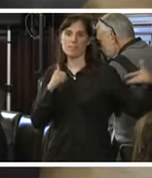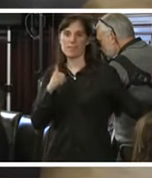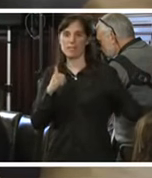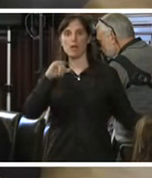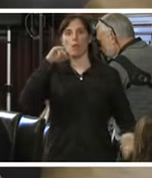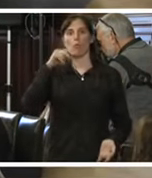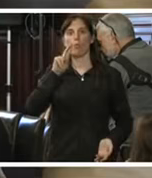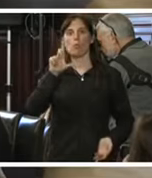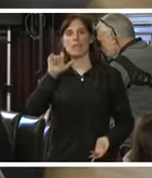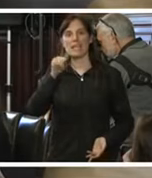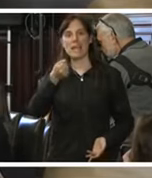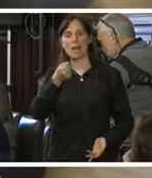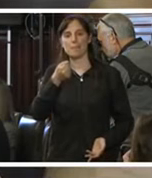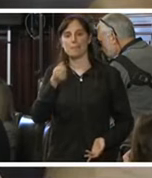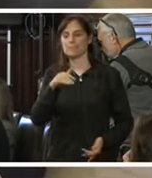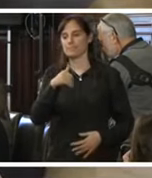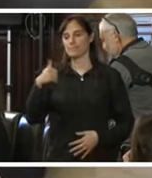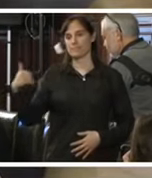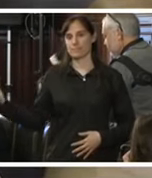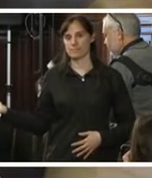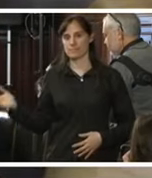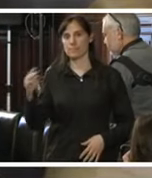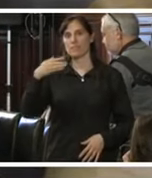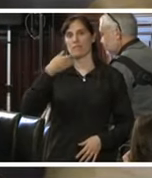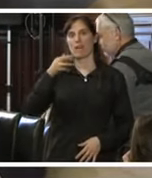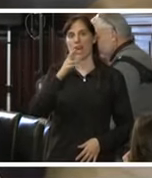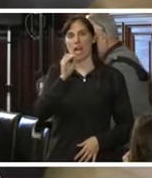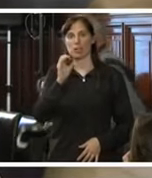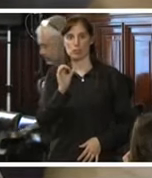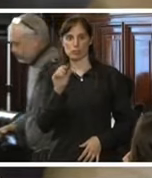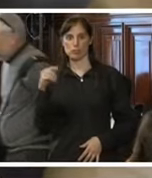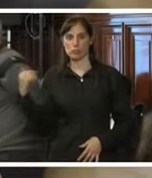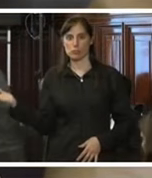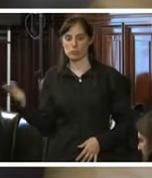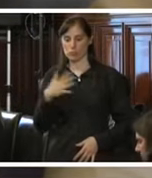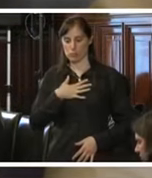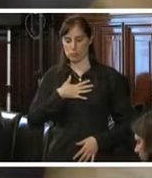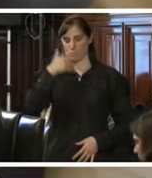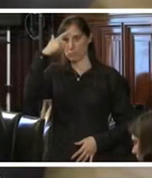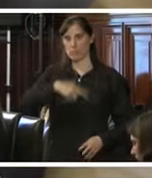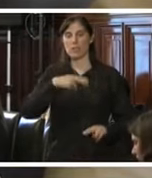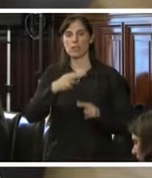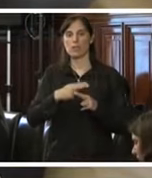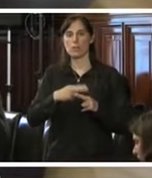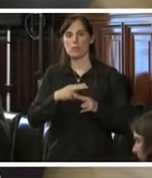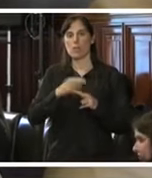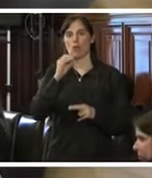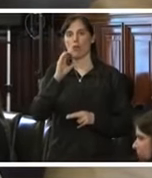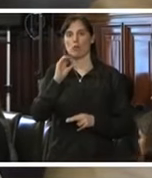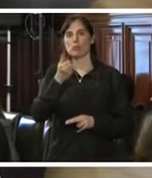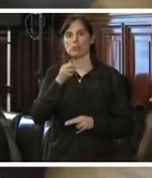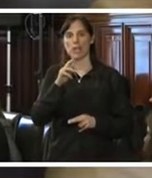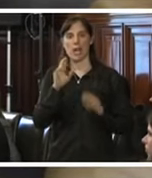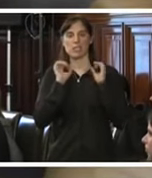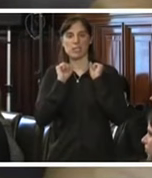Julia Cabello, y a mi derecha, el doctor Mario Barrios, y quien les habla, Óscar Ayala Amarilla, actualmente en la Secretaría Ejecutiva de esta